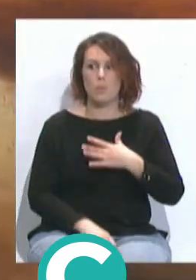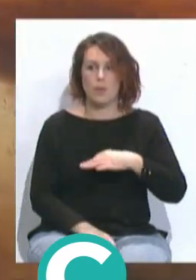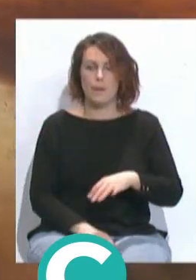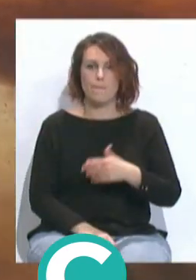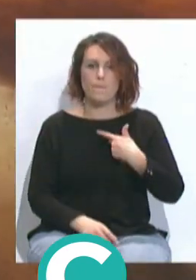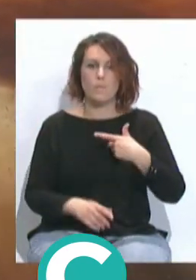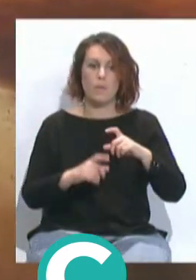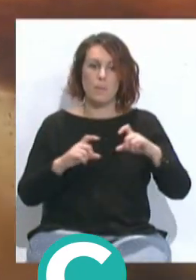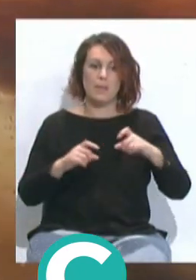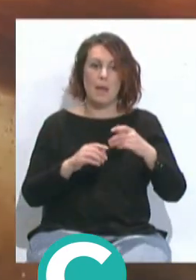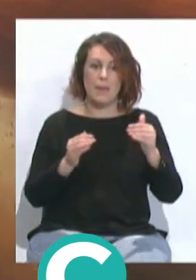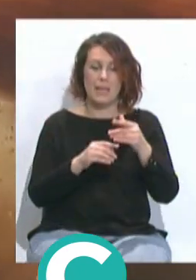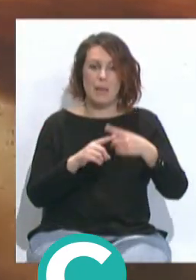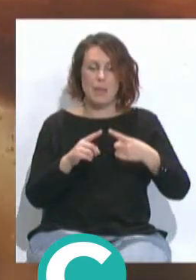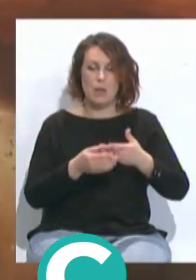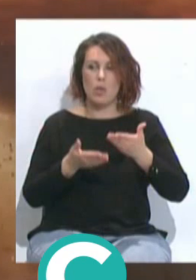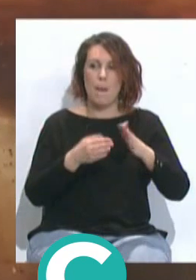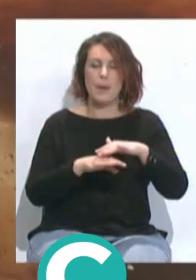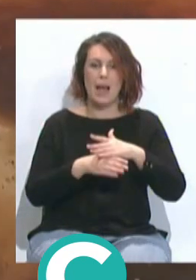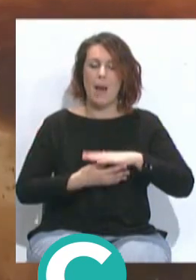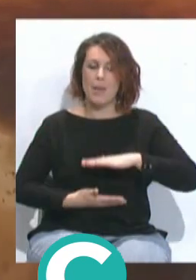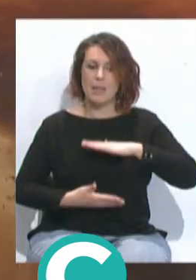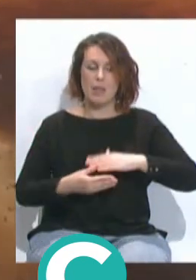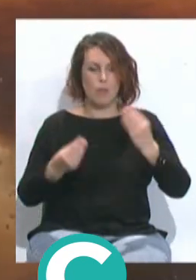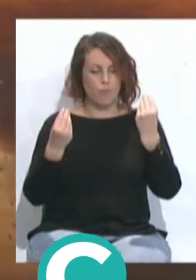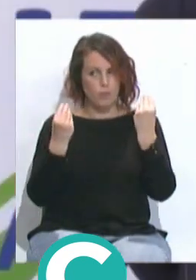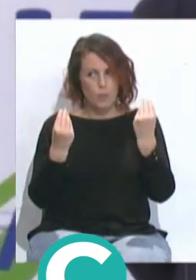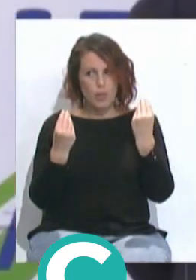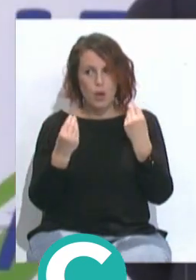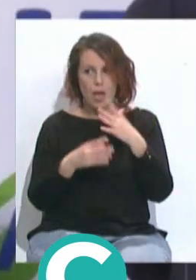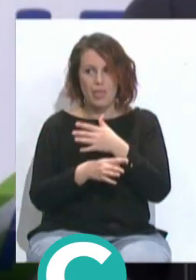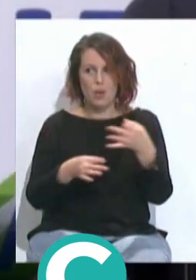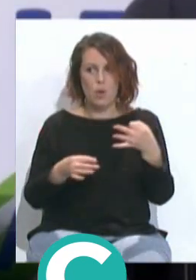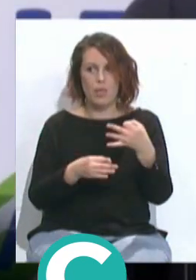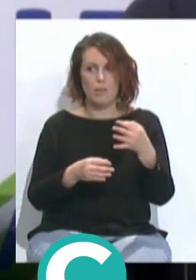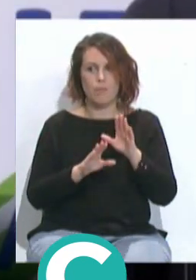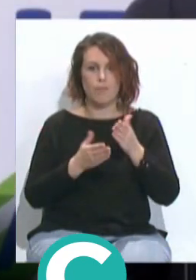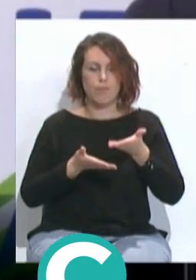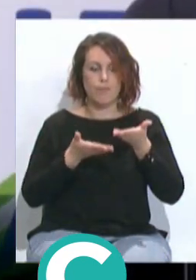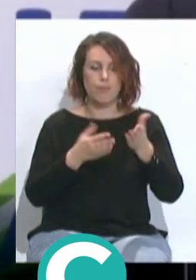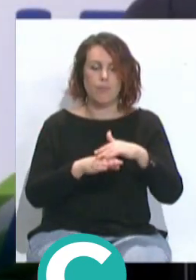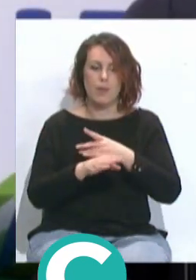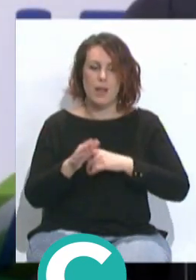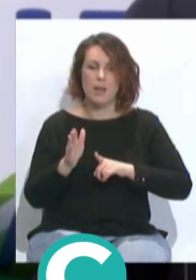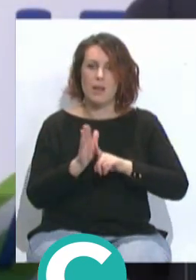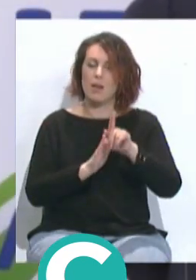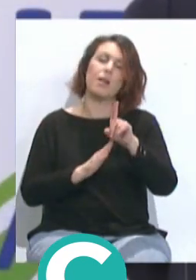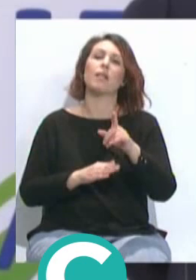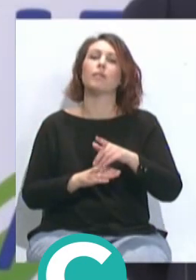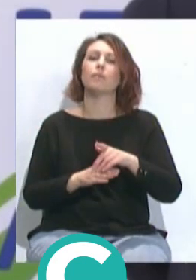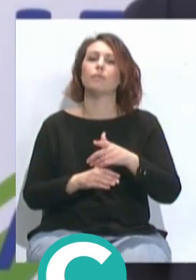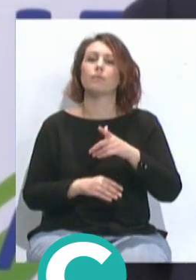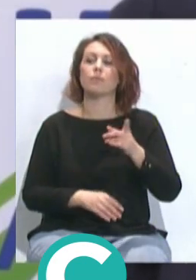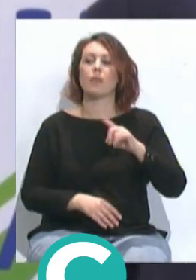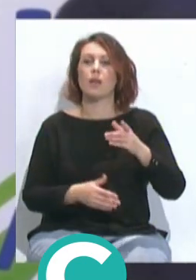pequeñas y medianas empresas a tener la capacitación y la formación adecuada para poder crecer y sobre todo